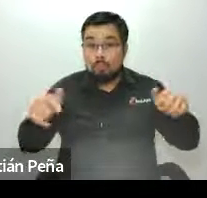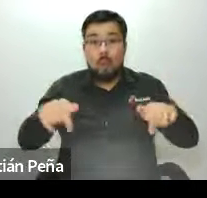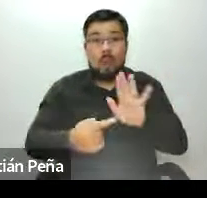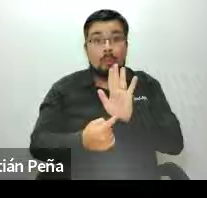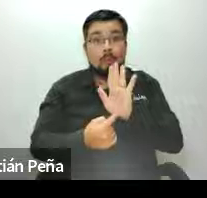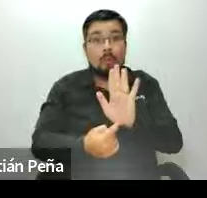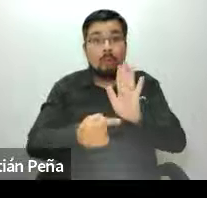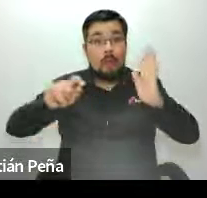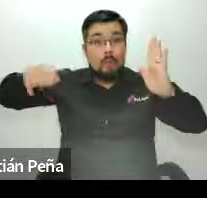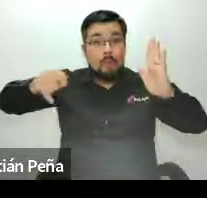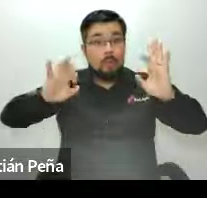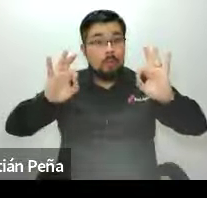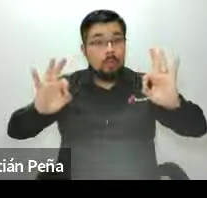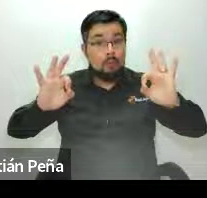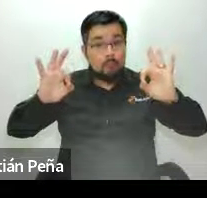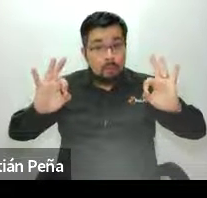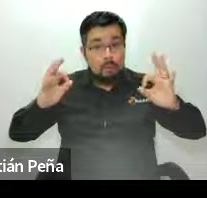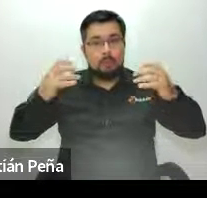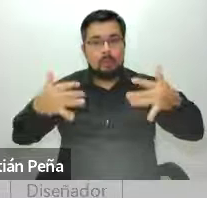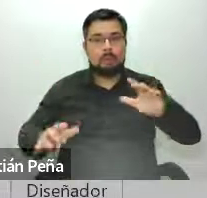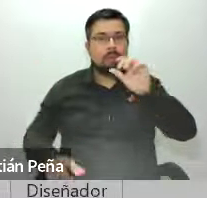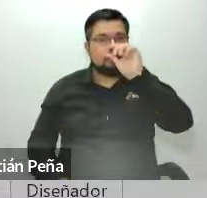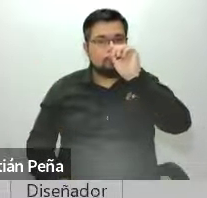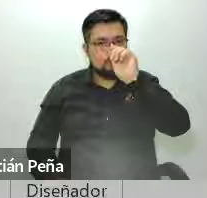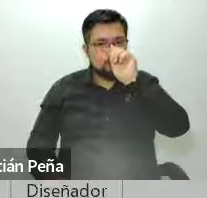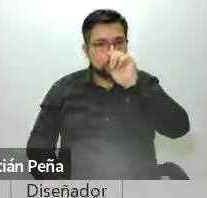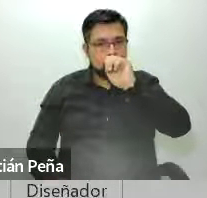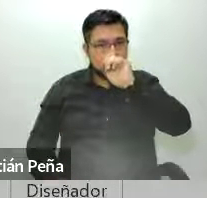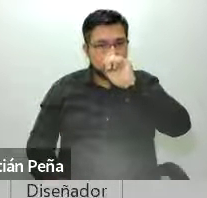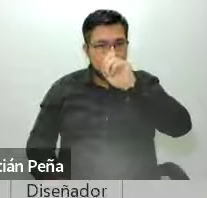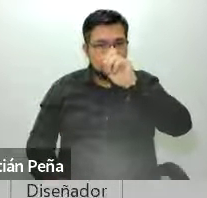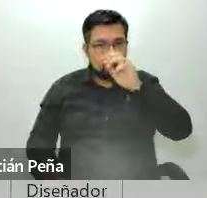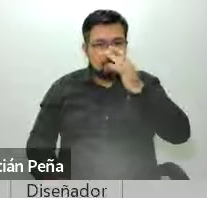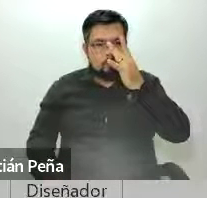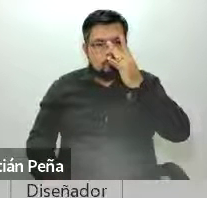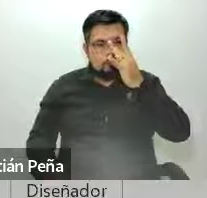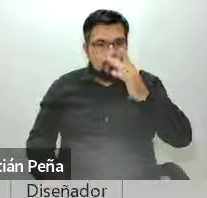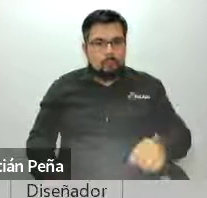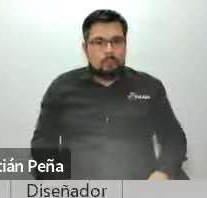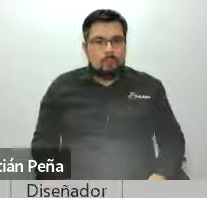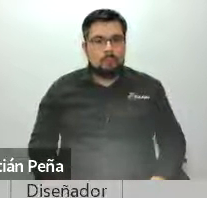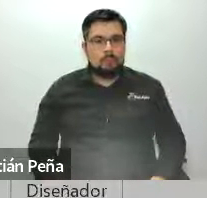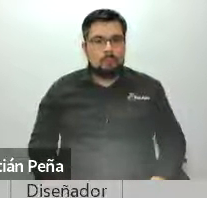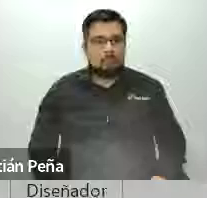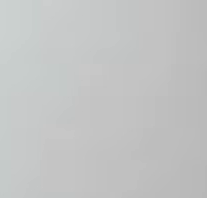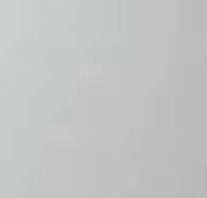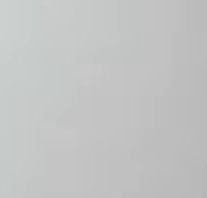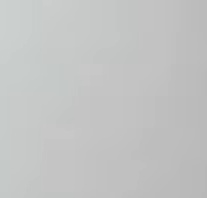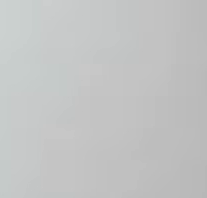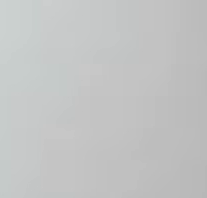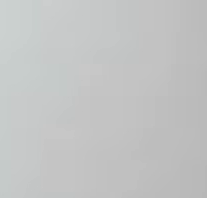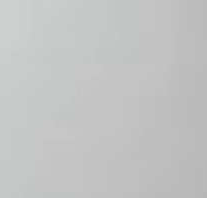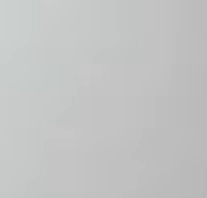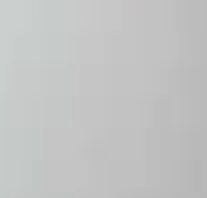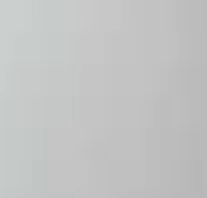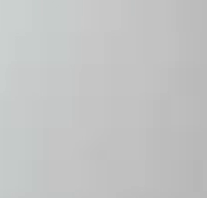el video? ¿Sí? Vamos a dejar de compartir aquí. Pon el, En lo